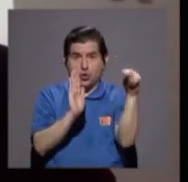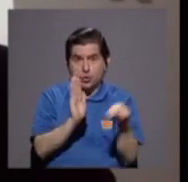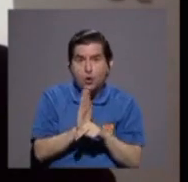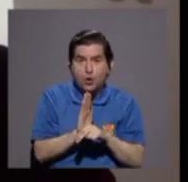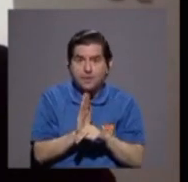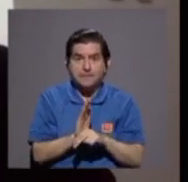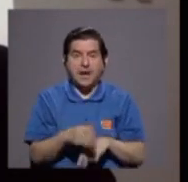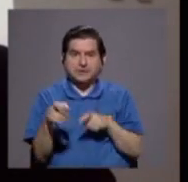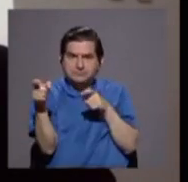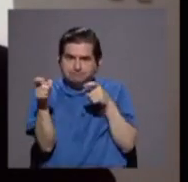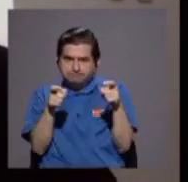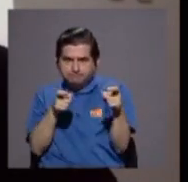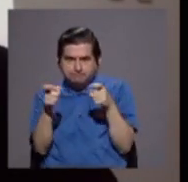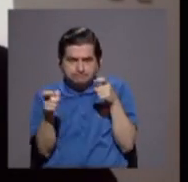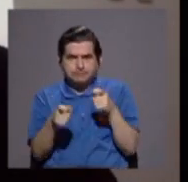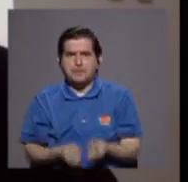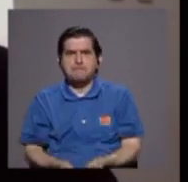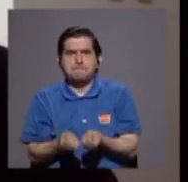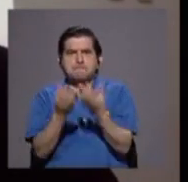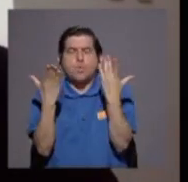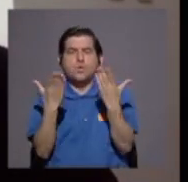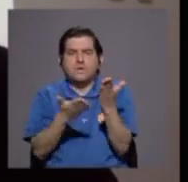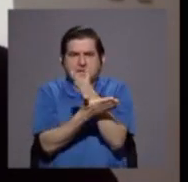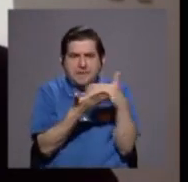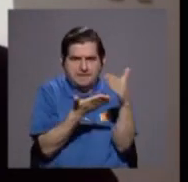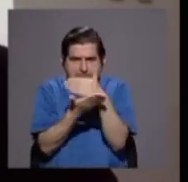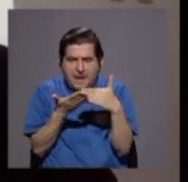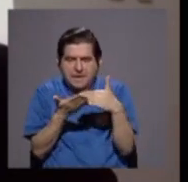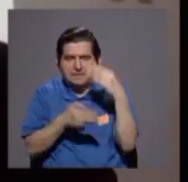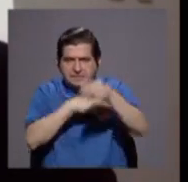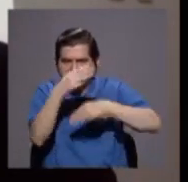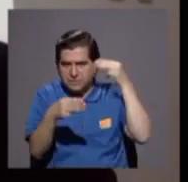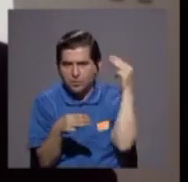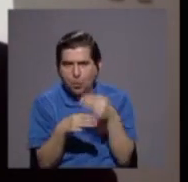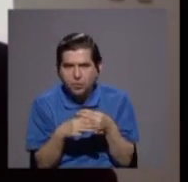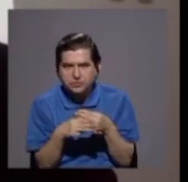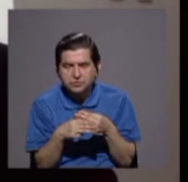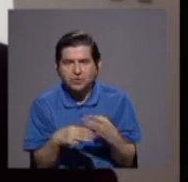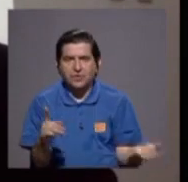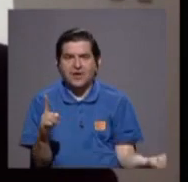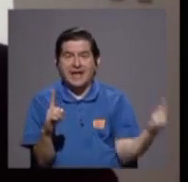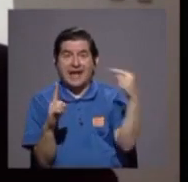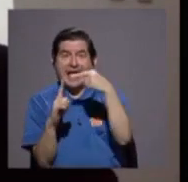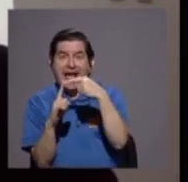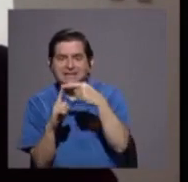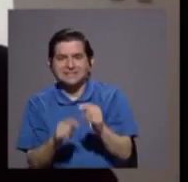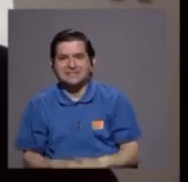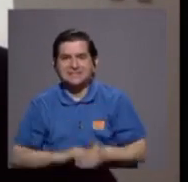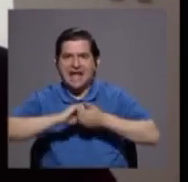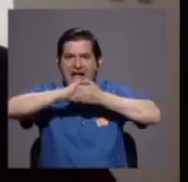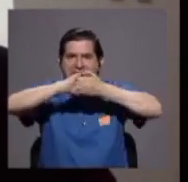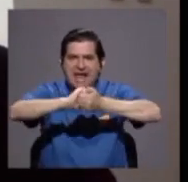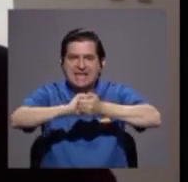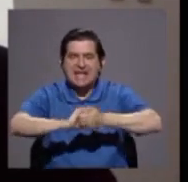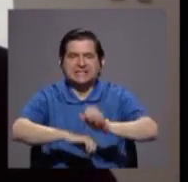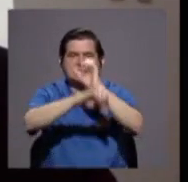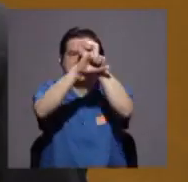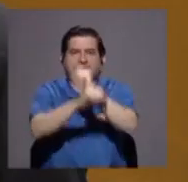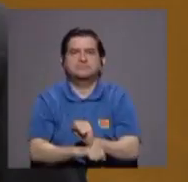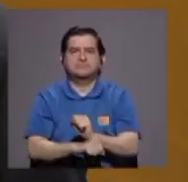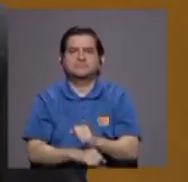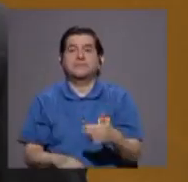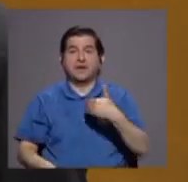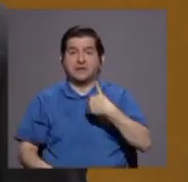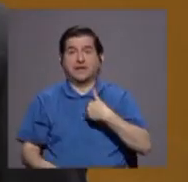han regido el multilateralismo alrededor del mundo e incluso hasta de las alianzas tradicionales